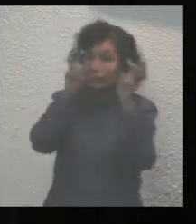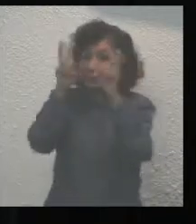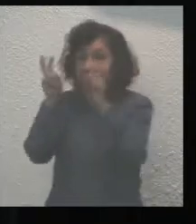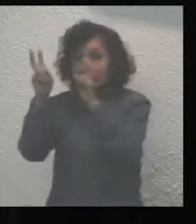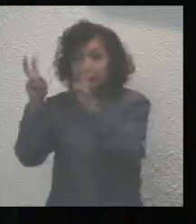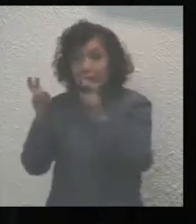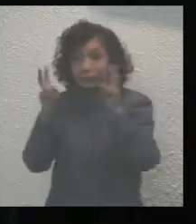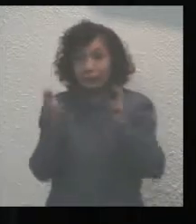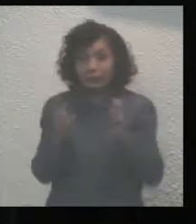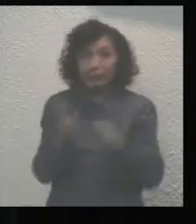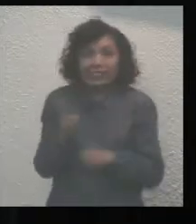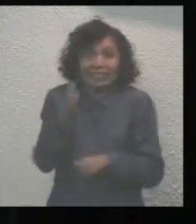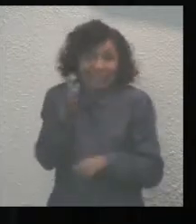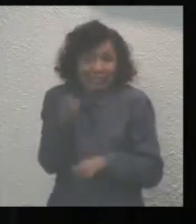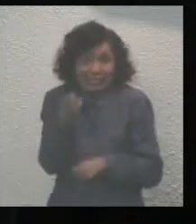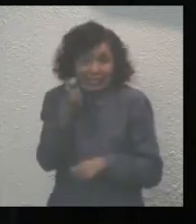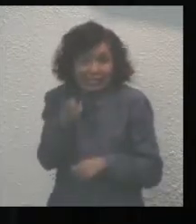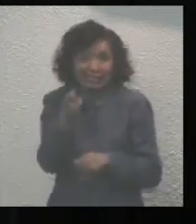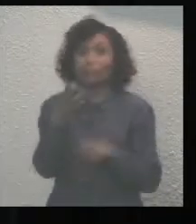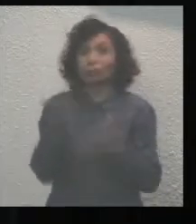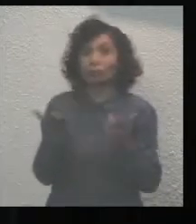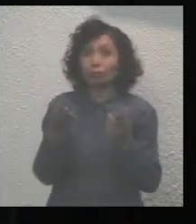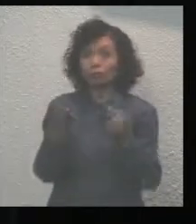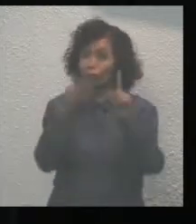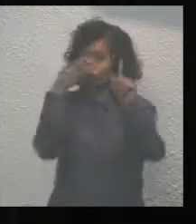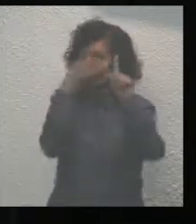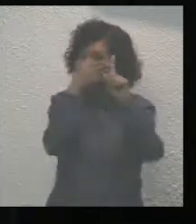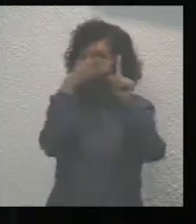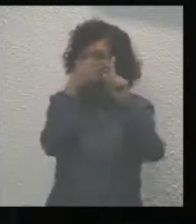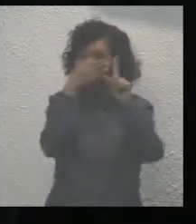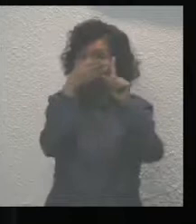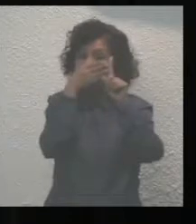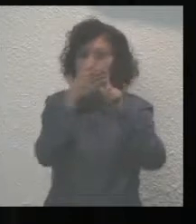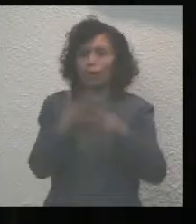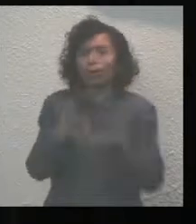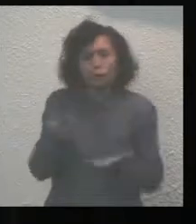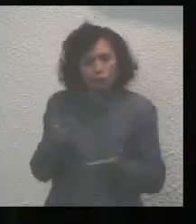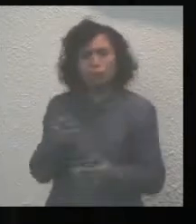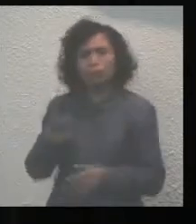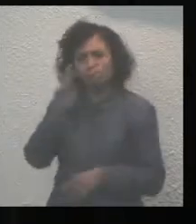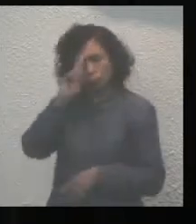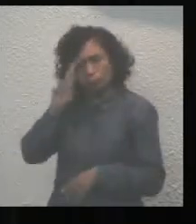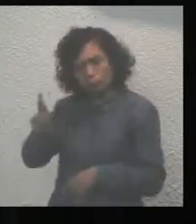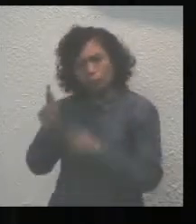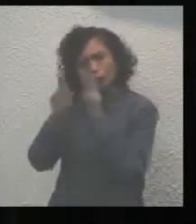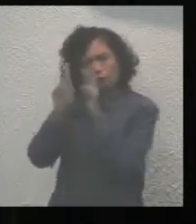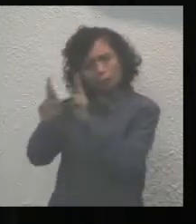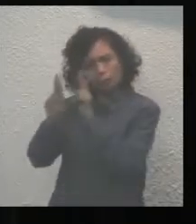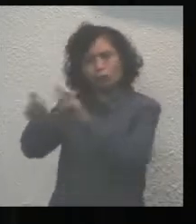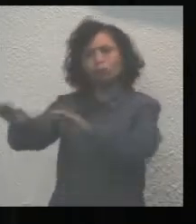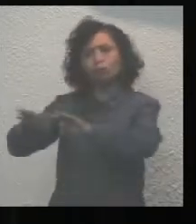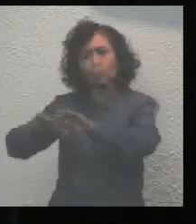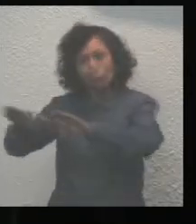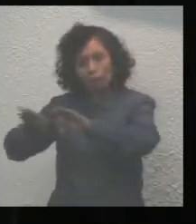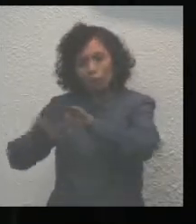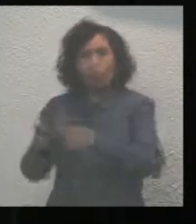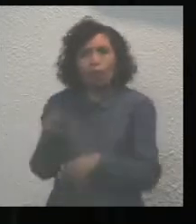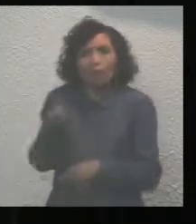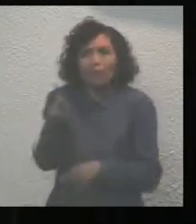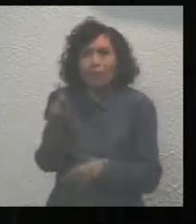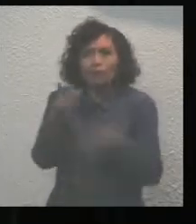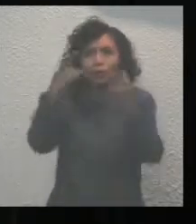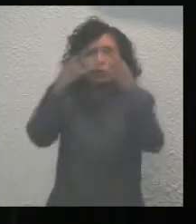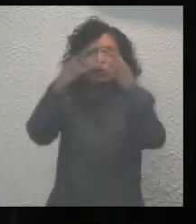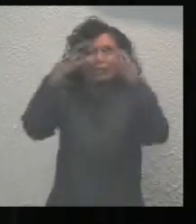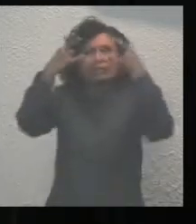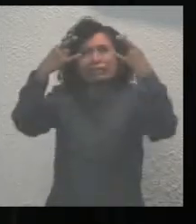los retos que tendremos en el presente y en el futuro. Le reconocemos su trabajo en favor de nuestro estado, pero la historia de Quintana Roo